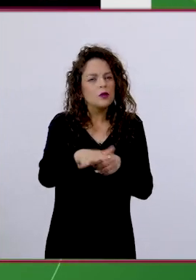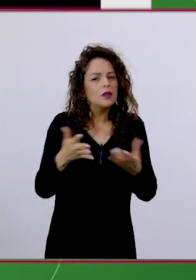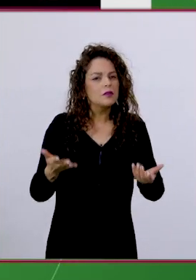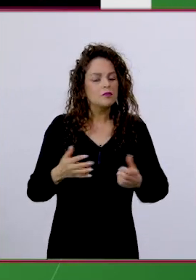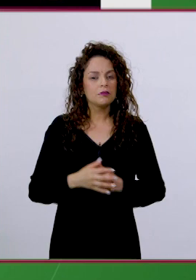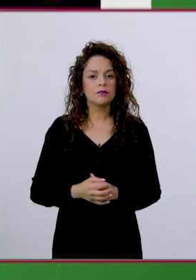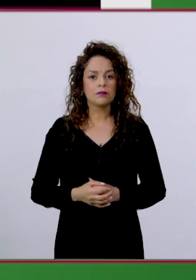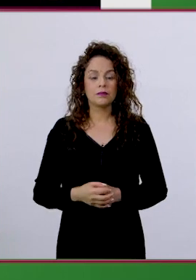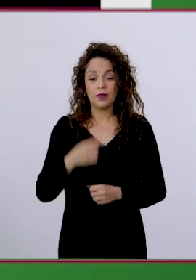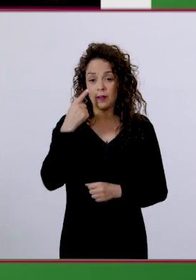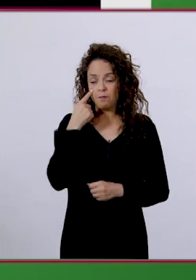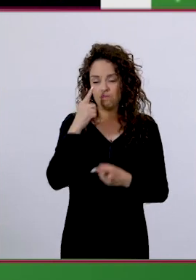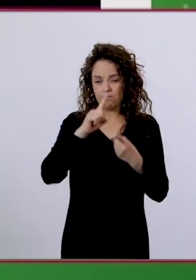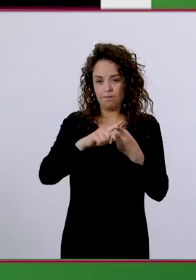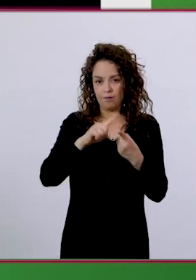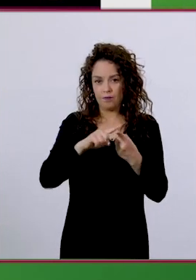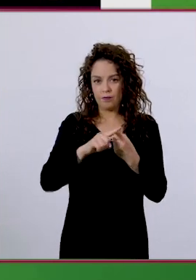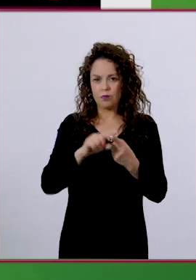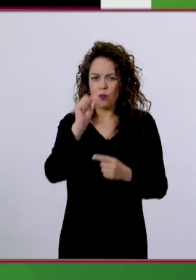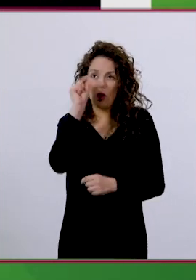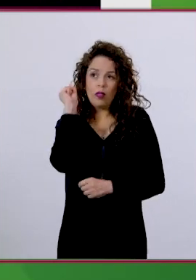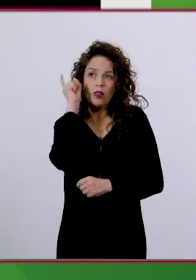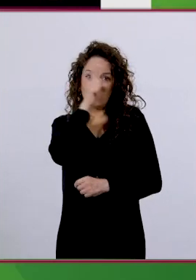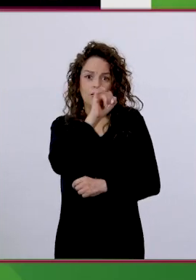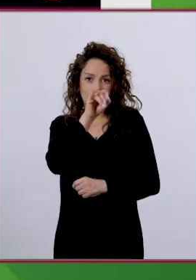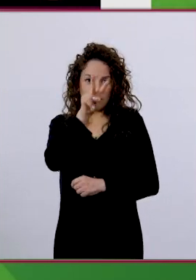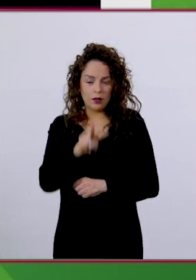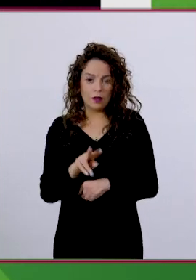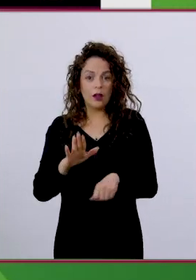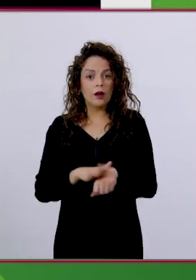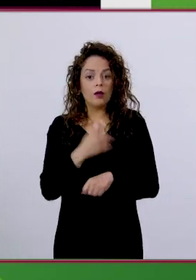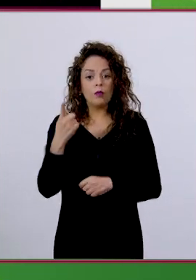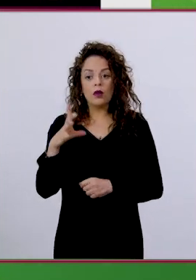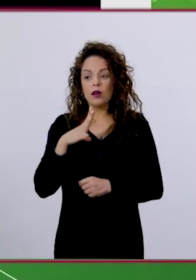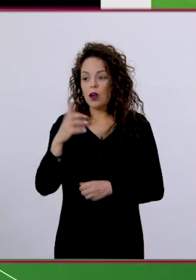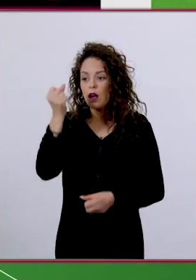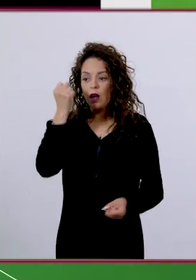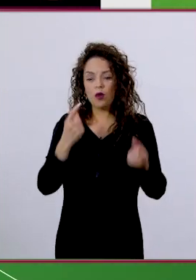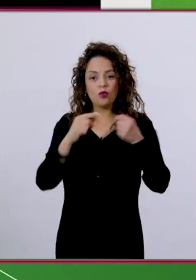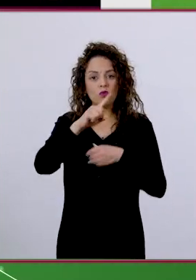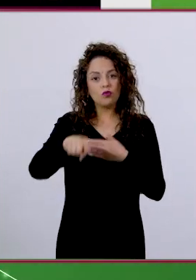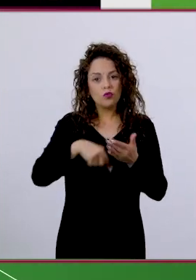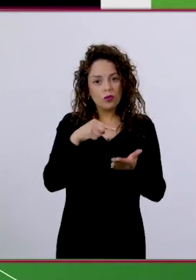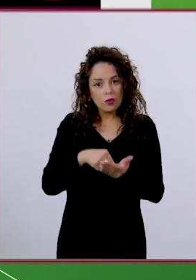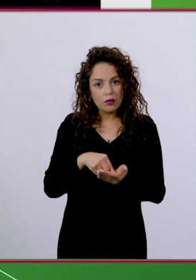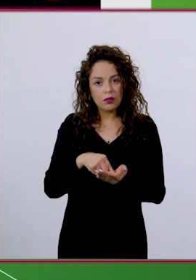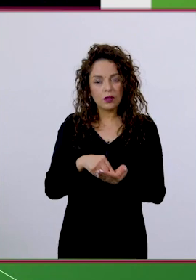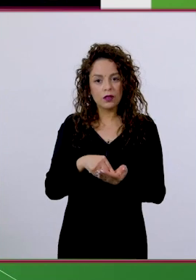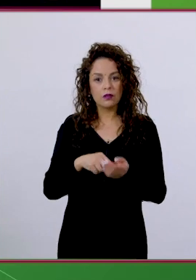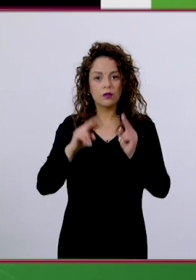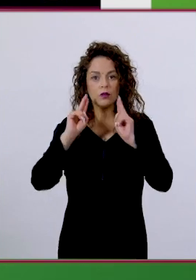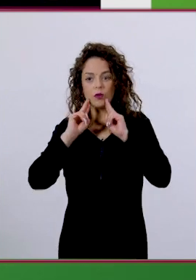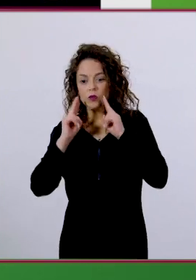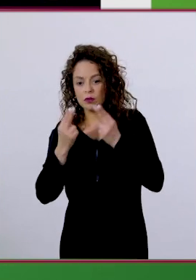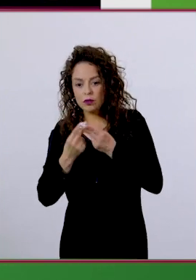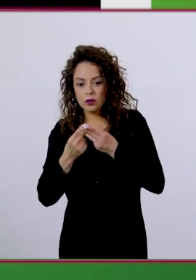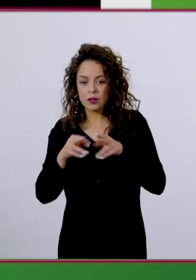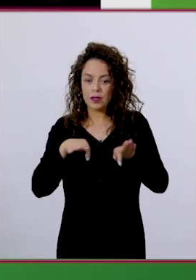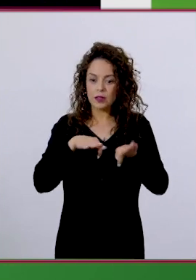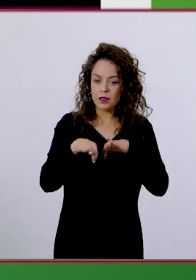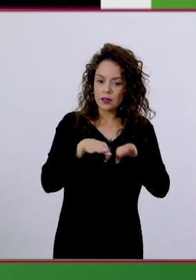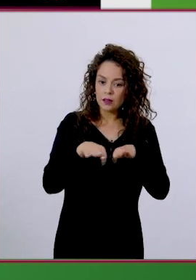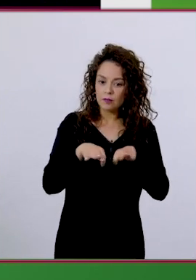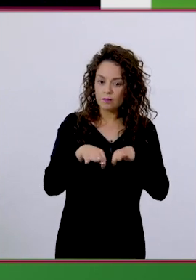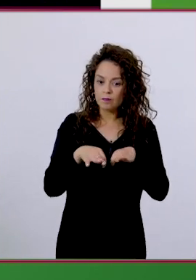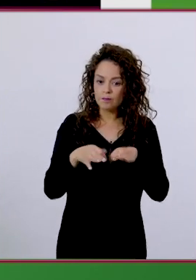hecho, en primera es un poco difícil, ¿no? Porque digamos que incluso hay algunos sitios, algunas comunidades con las que se trabajaron, en las